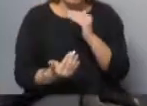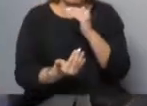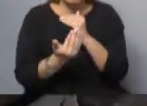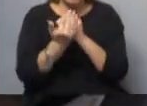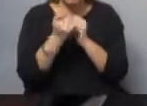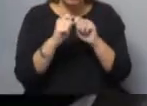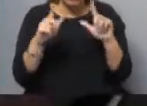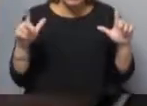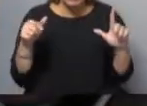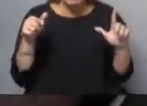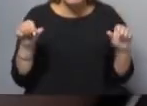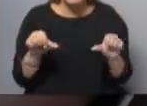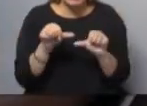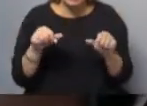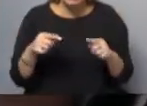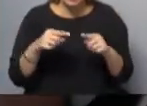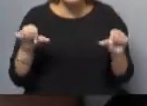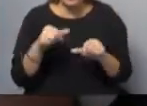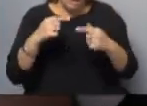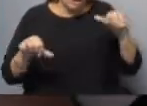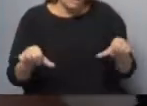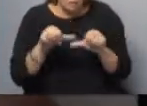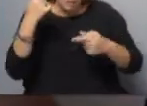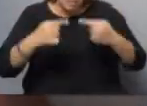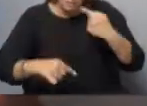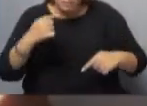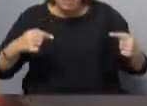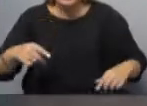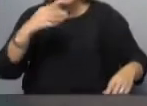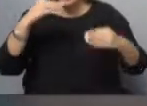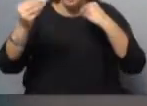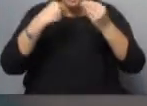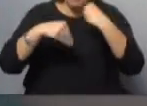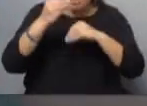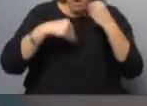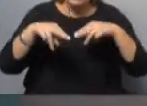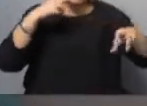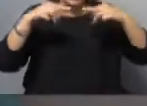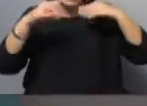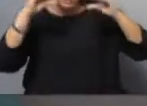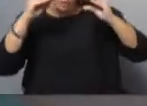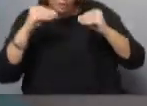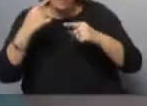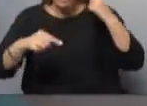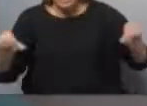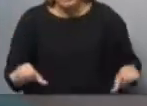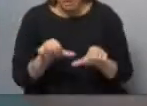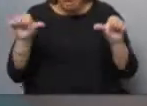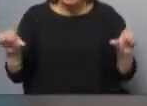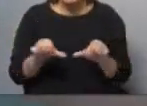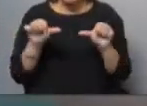cual se hicieron distintas movidas de almuerzos, de cenas, bueno, distintas